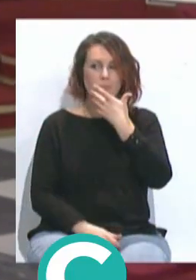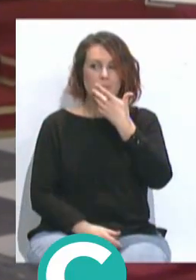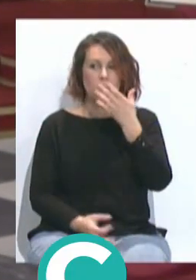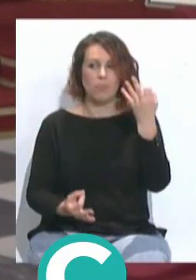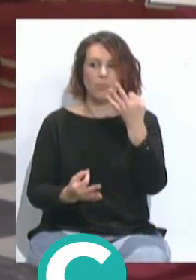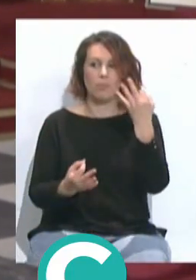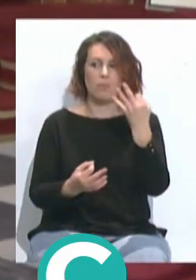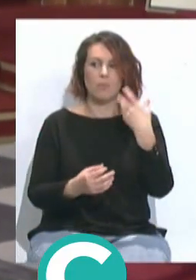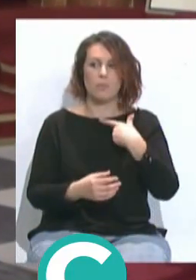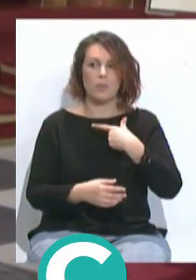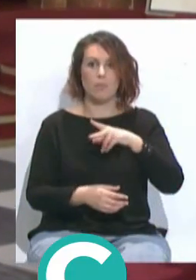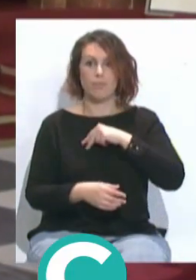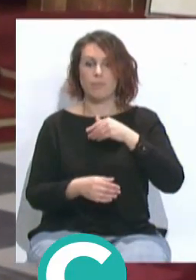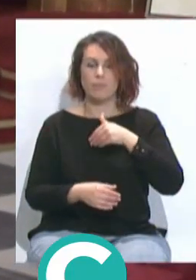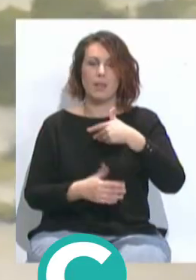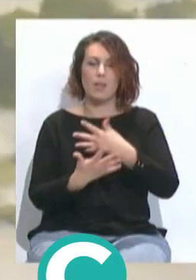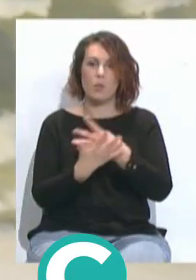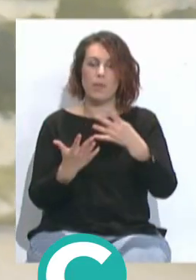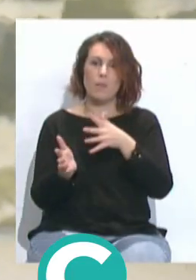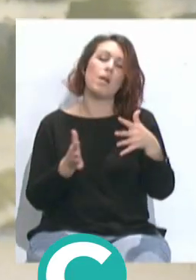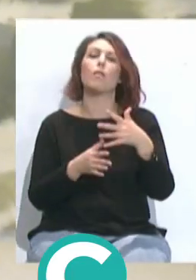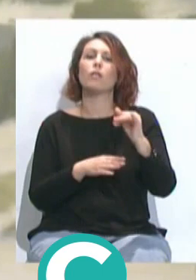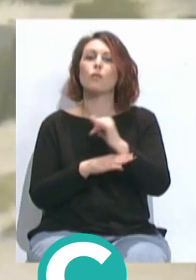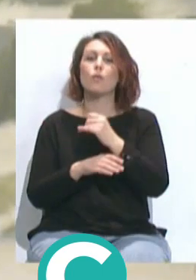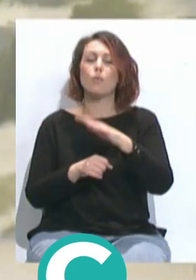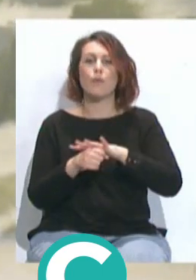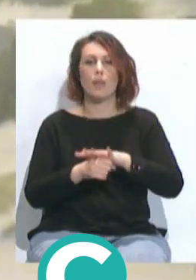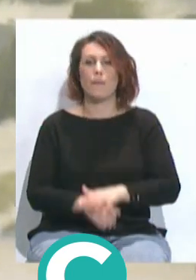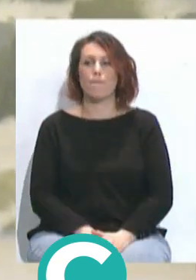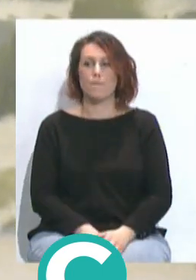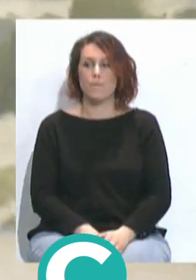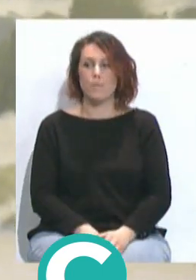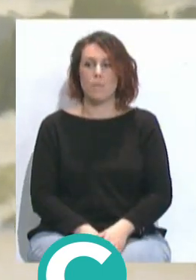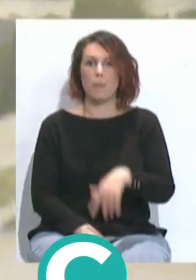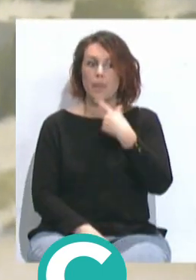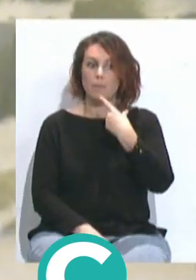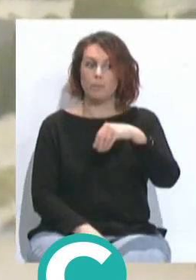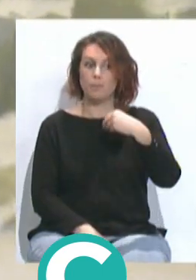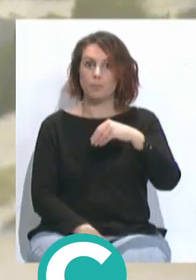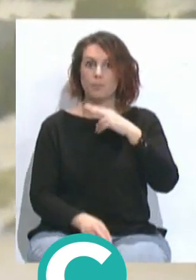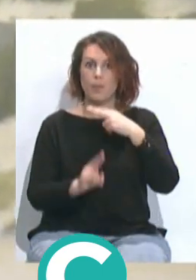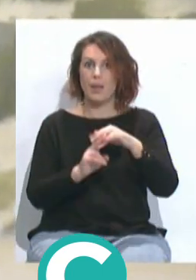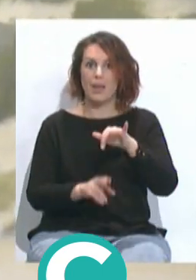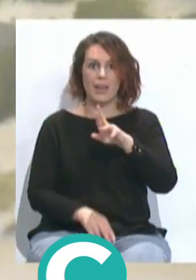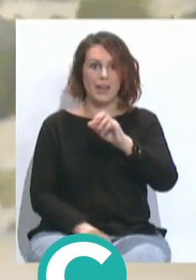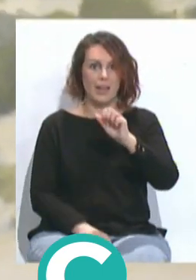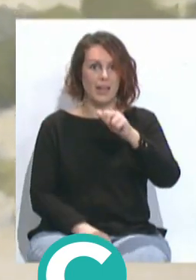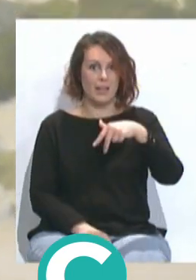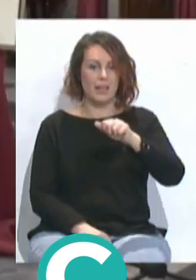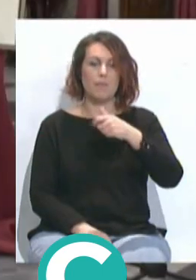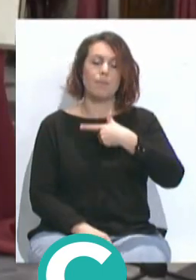las distinciones del próximo 19 de marzo de la institución provincial. Según la presidenta Irene García las medallas